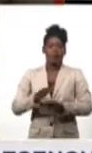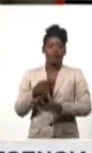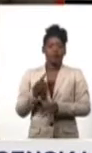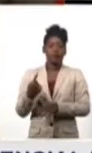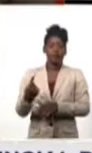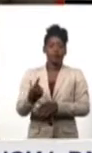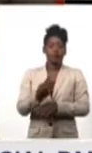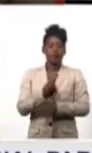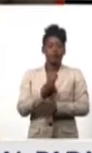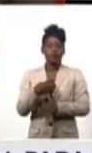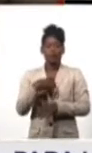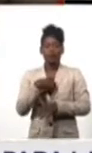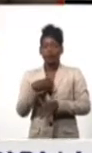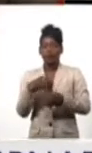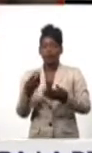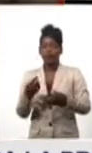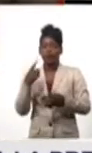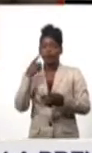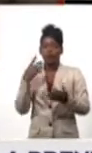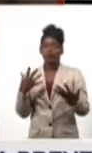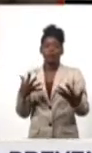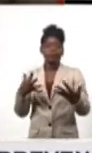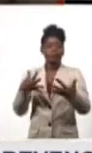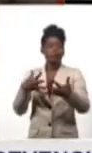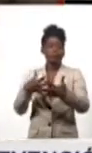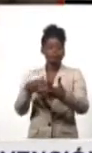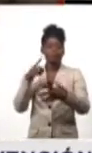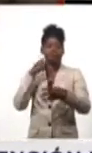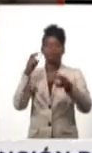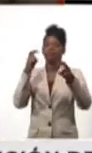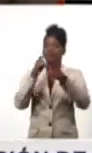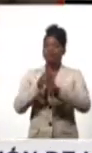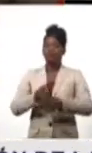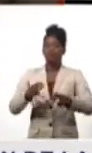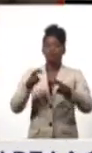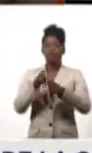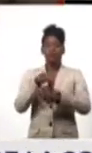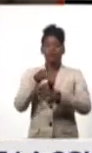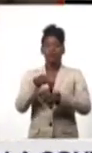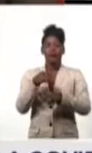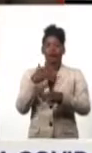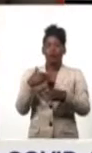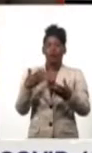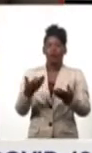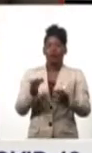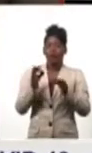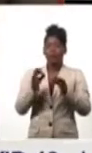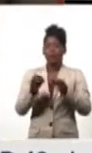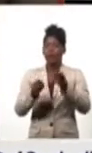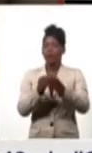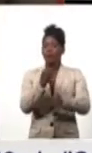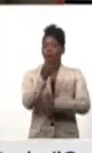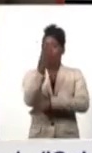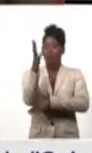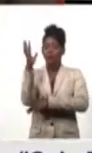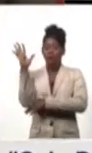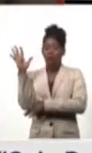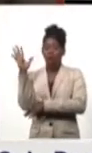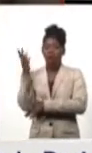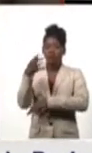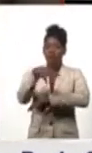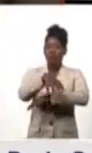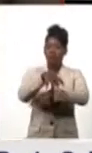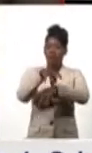el término biodiversidad como toda la variedad de plantas, animales,